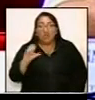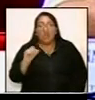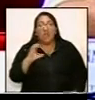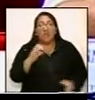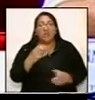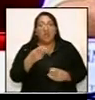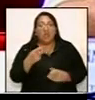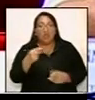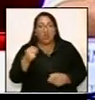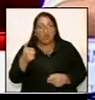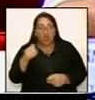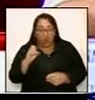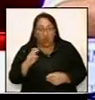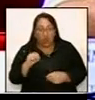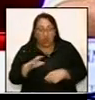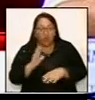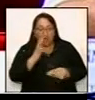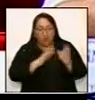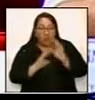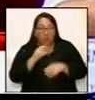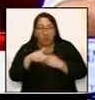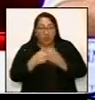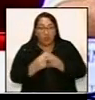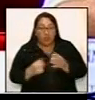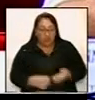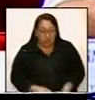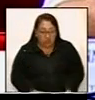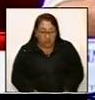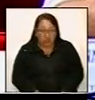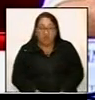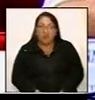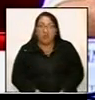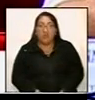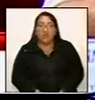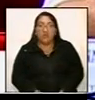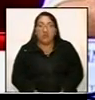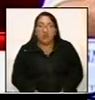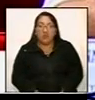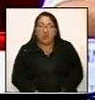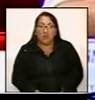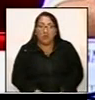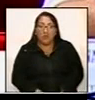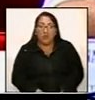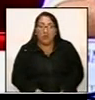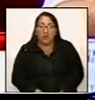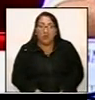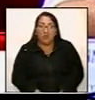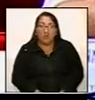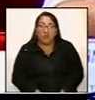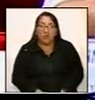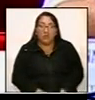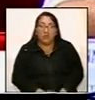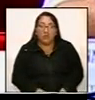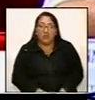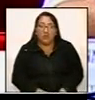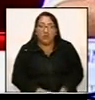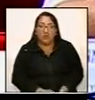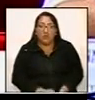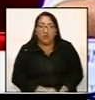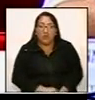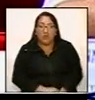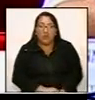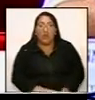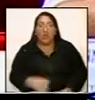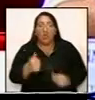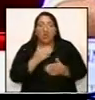en relación a la preocupación de lo que había planteado incluso también el TC, que lo ha dicho con esta de Belaúnde, tenemos que mirarlo obviamente en relación a cuáles han sido